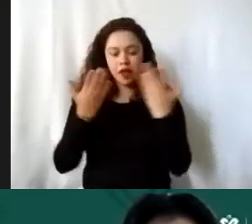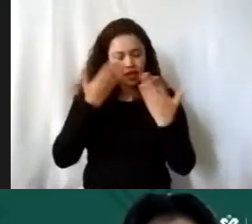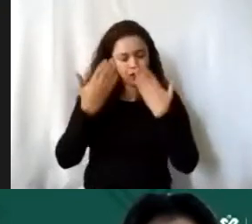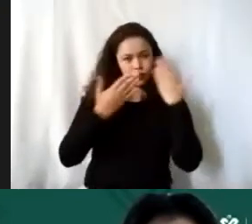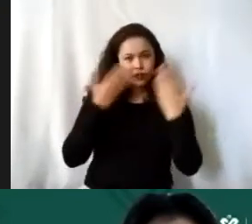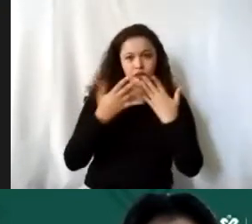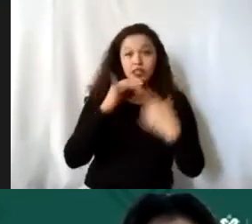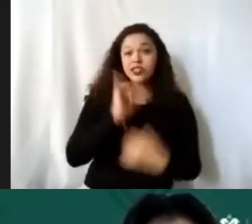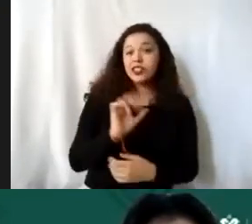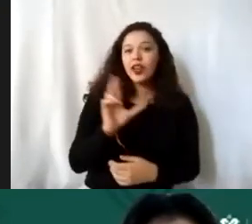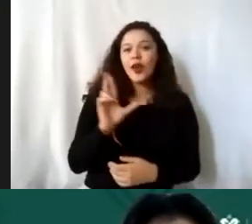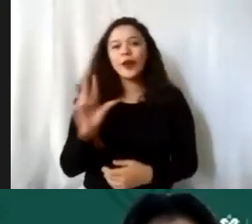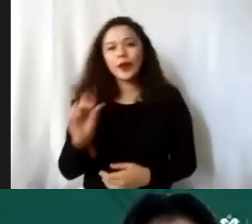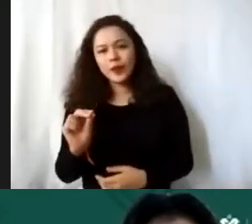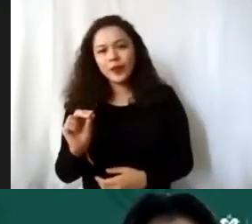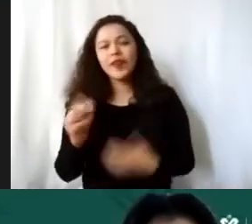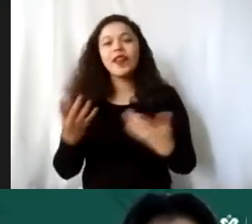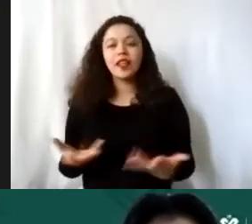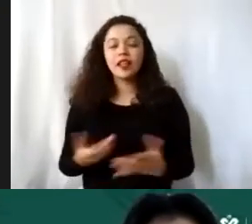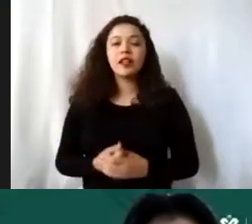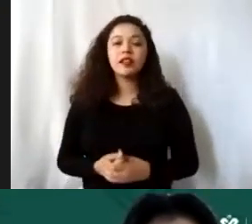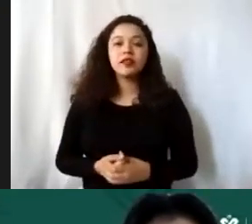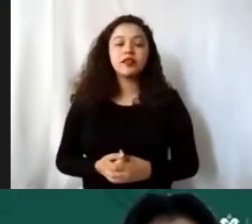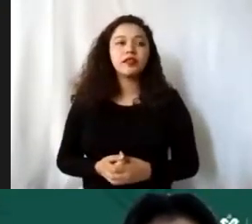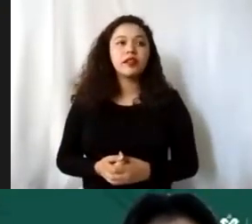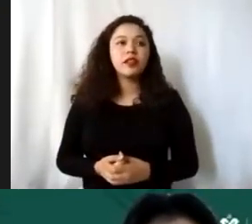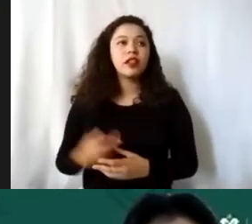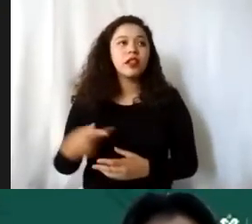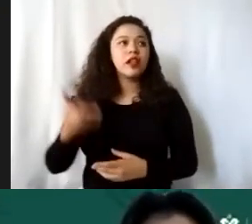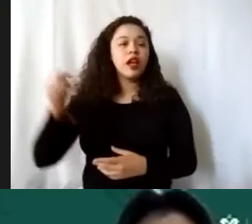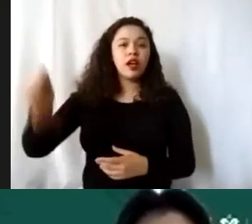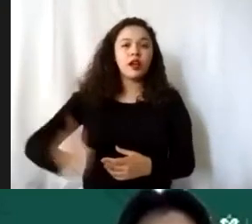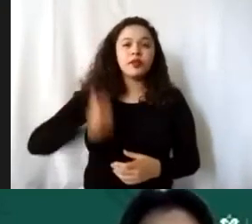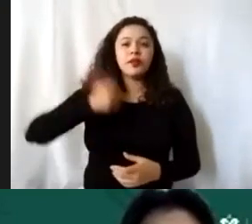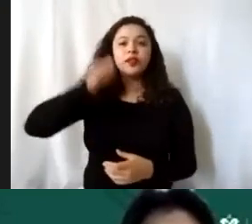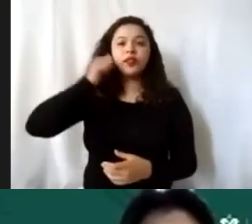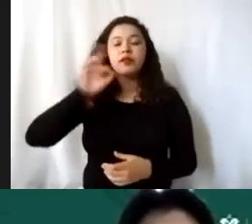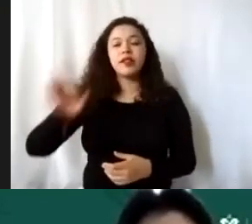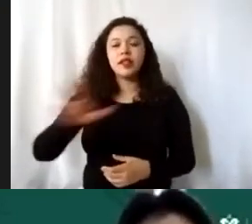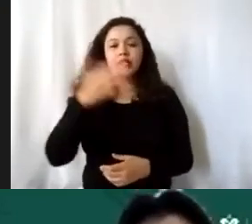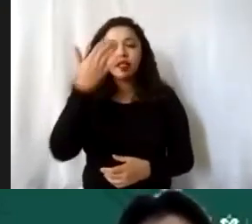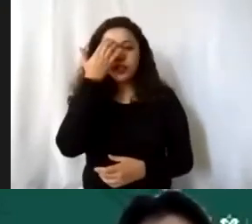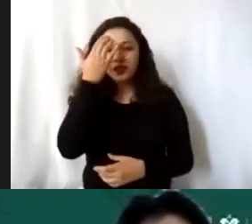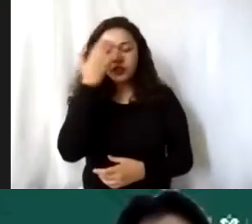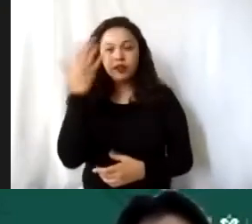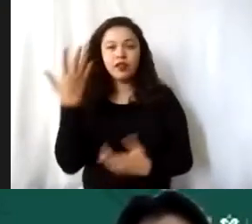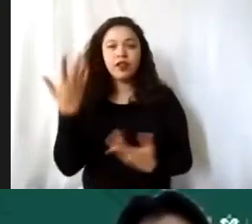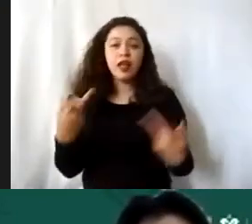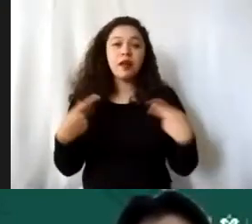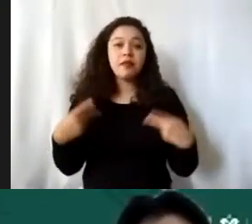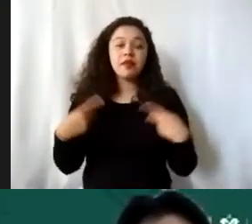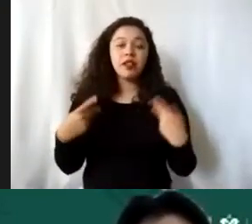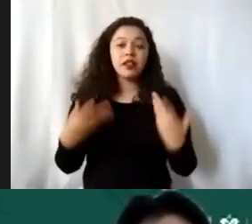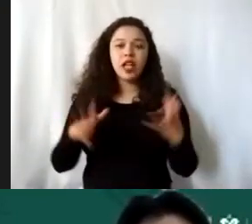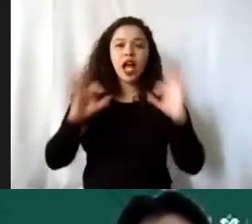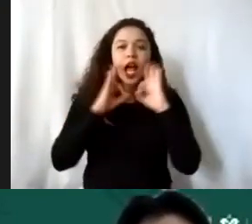no. Sin embargo, sí, siempre aprovecho para hacer un reconocimiento a quien tiene la